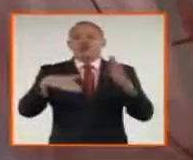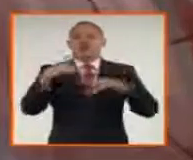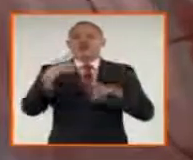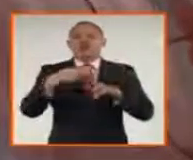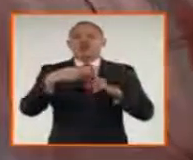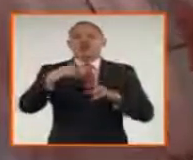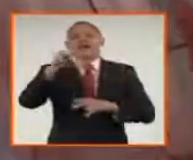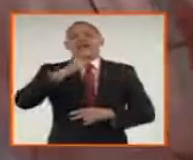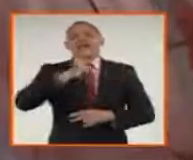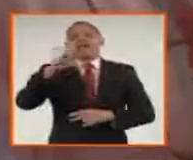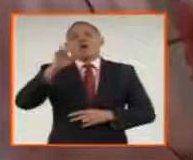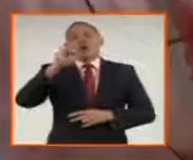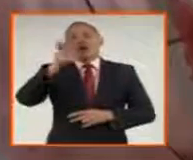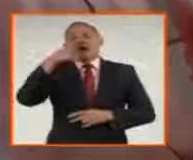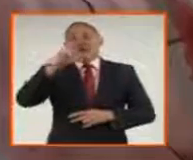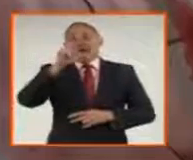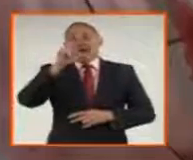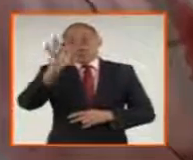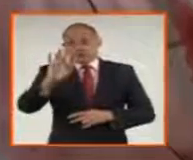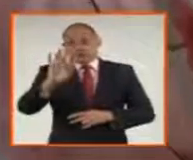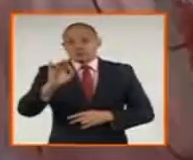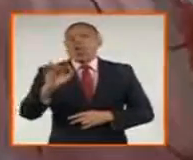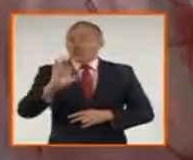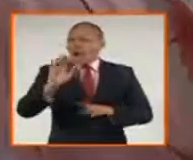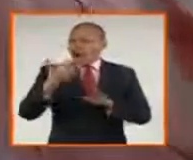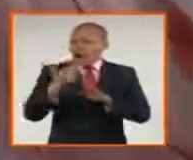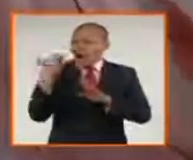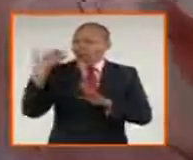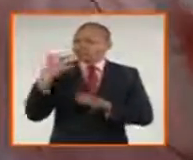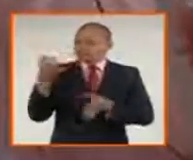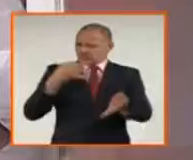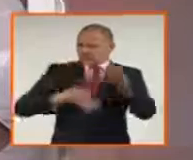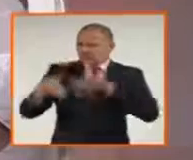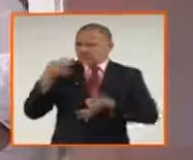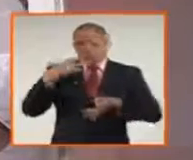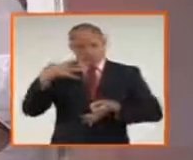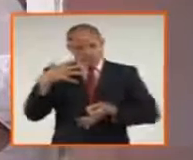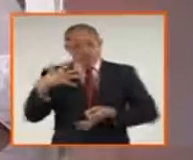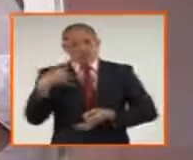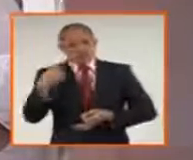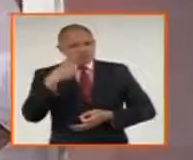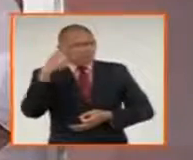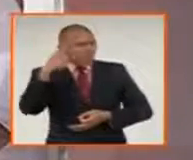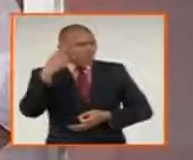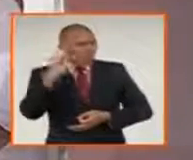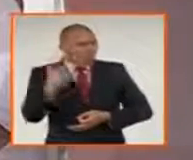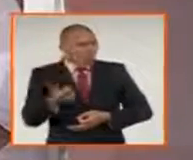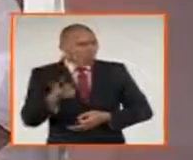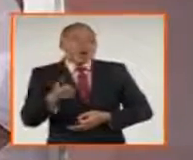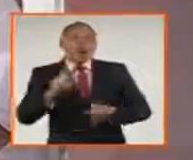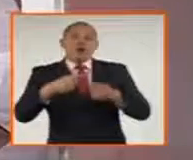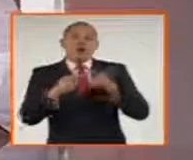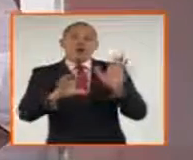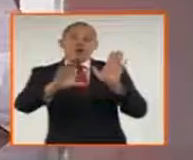país. Por supuesto, es decir, estamos obligados por mandato constitucional y creo que además es